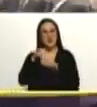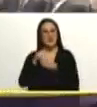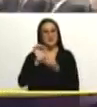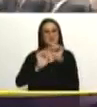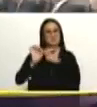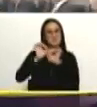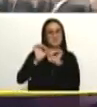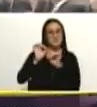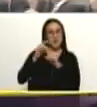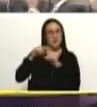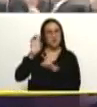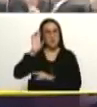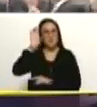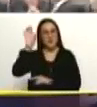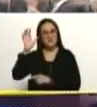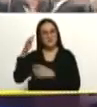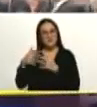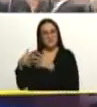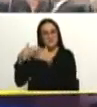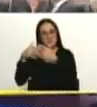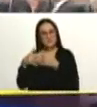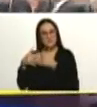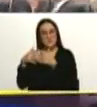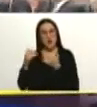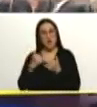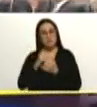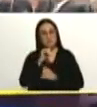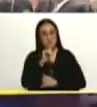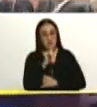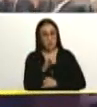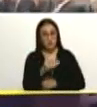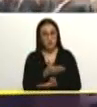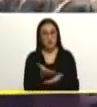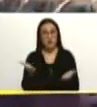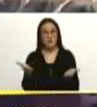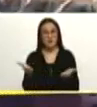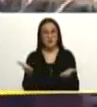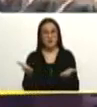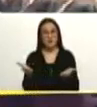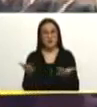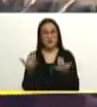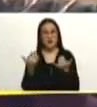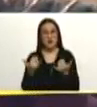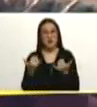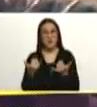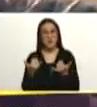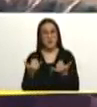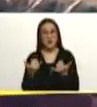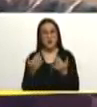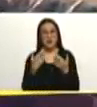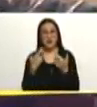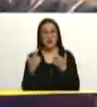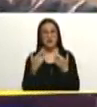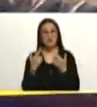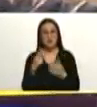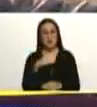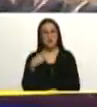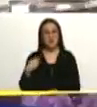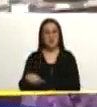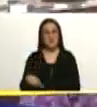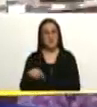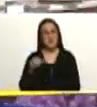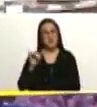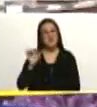exterior. Me complace anunciar, junto con usted, la actualización de la relación entre China y